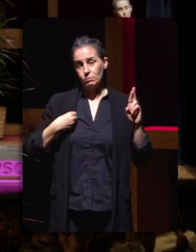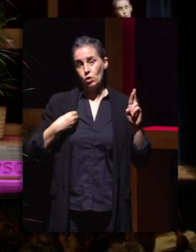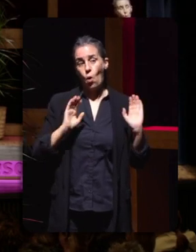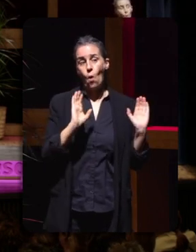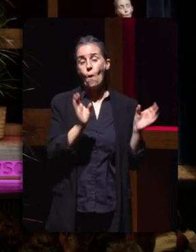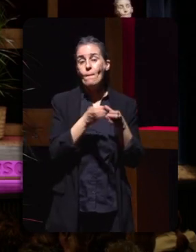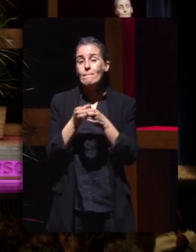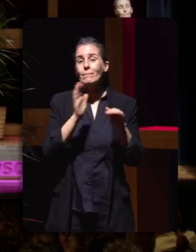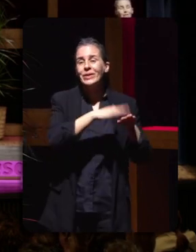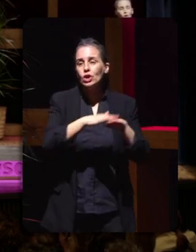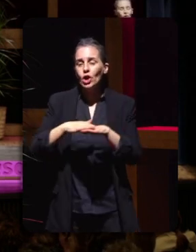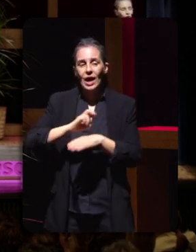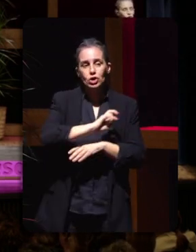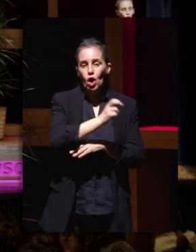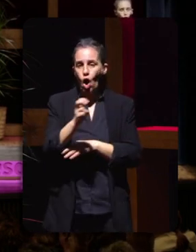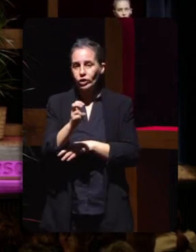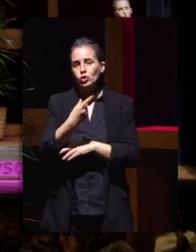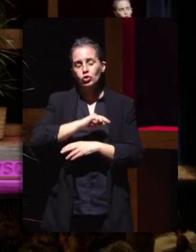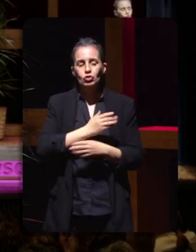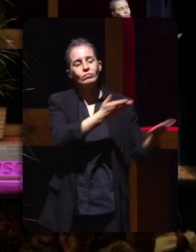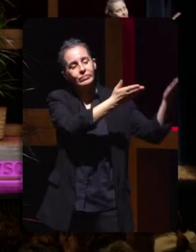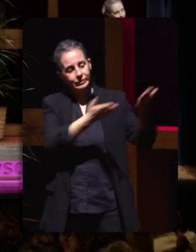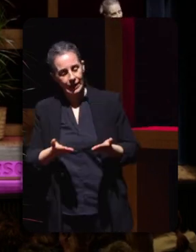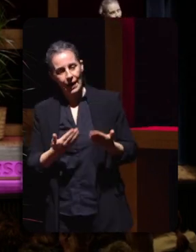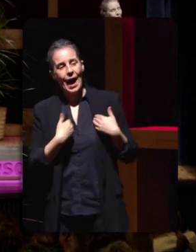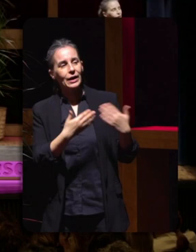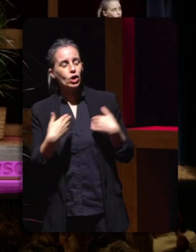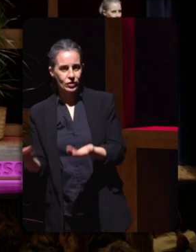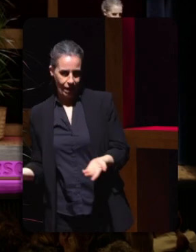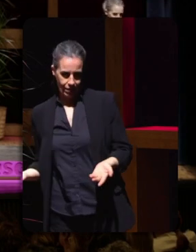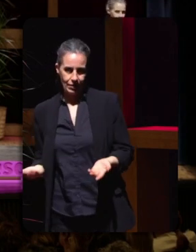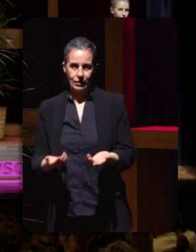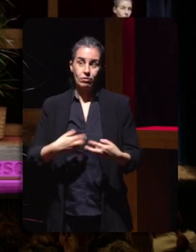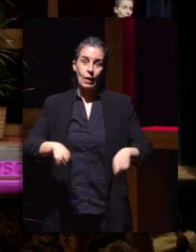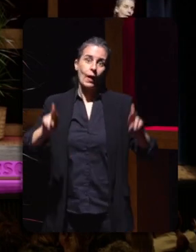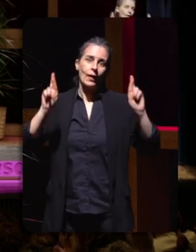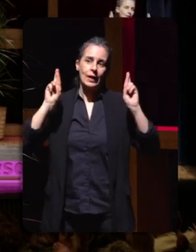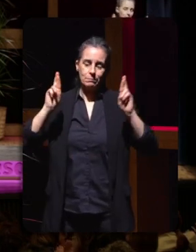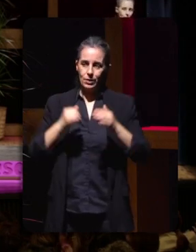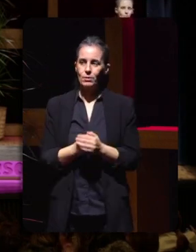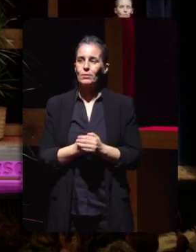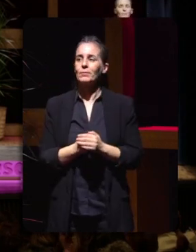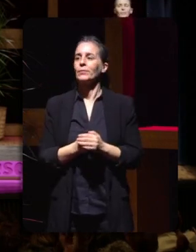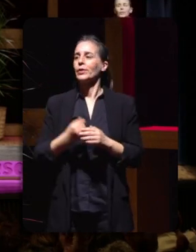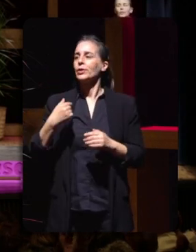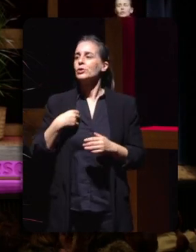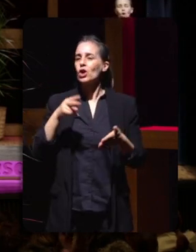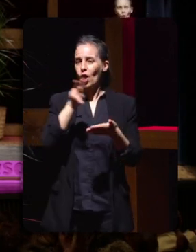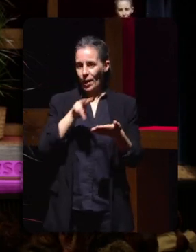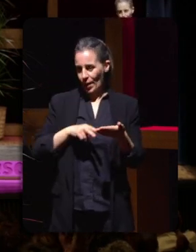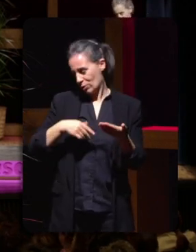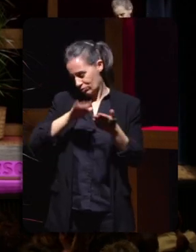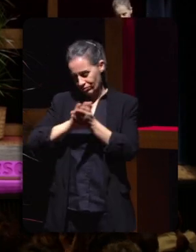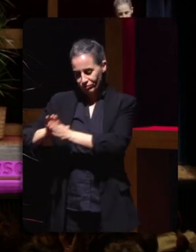minorías con una generosidad que los hombres no siempre han tenido con nosotras pero bueno os Leo esta parte de mi de mi